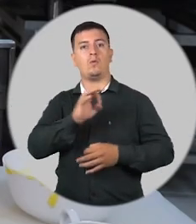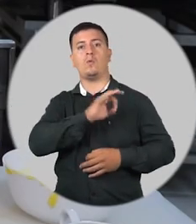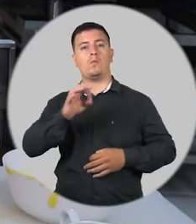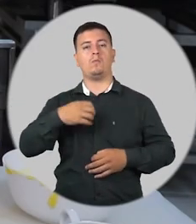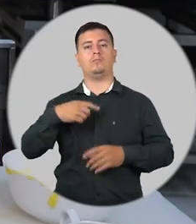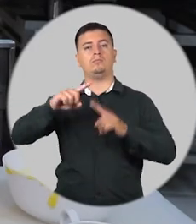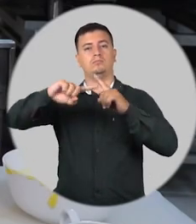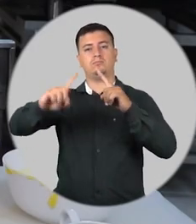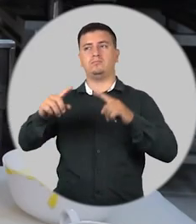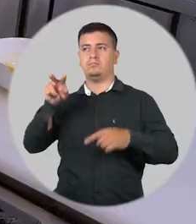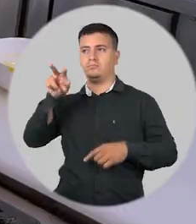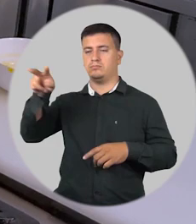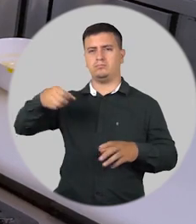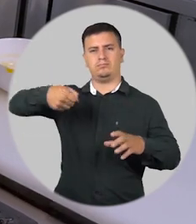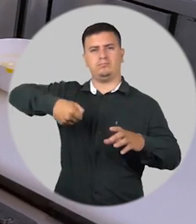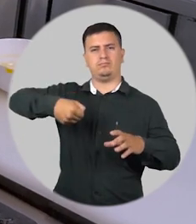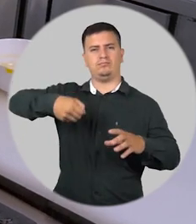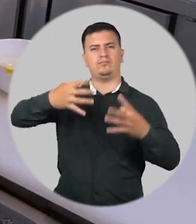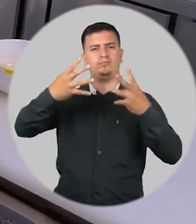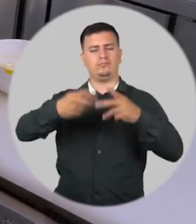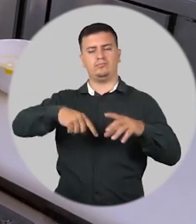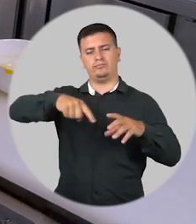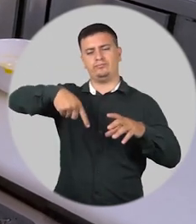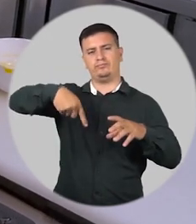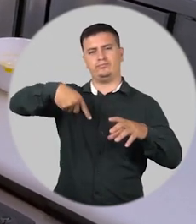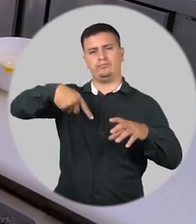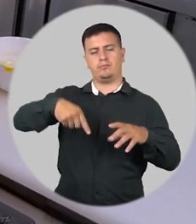o también podemos batir con una batidora de mano